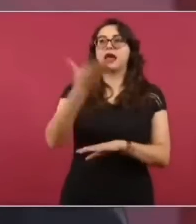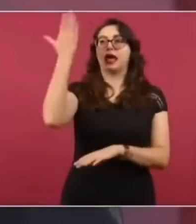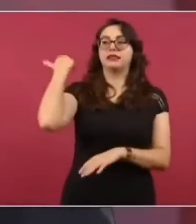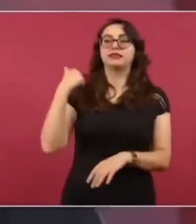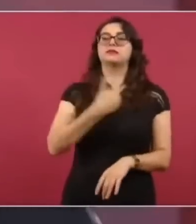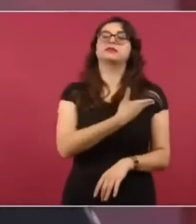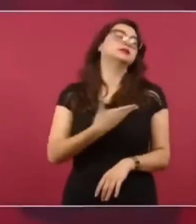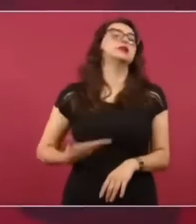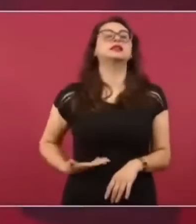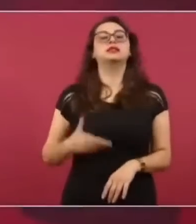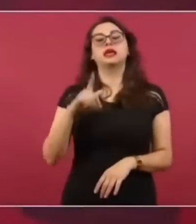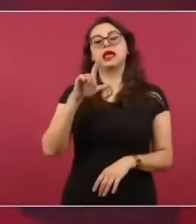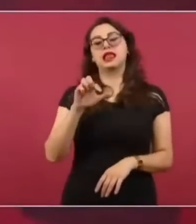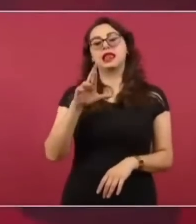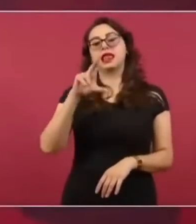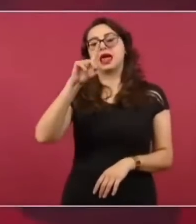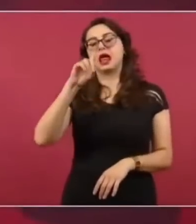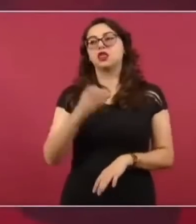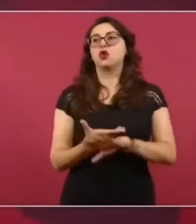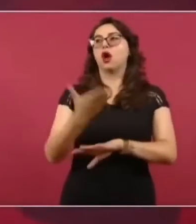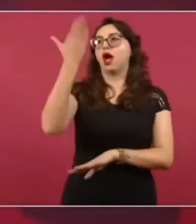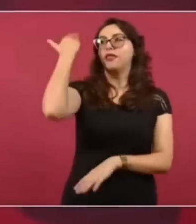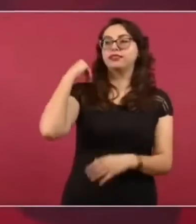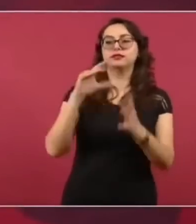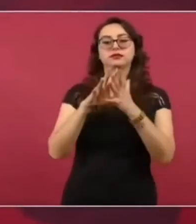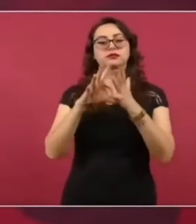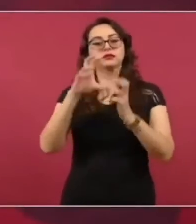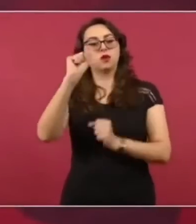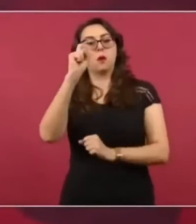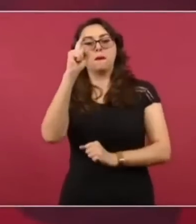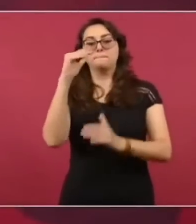estableció la Constitución de 1857.